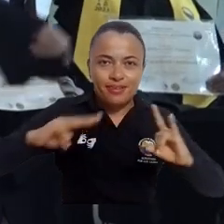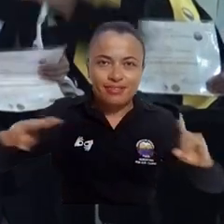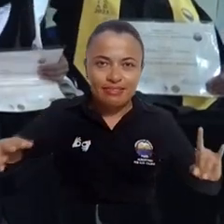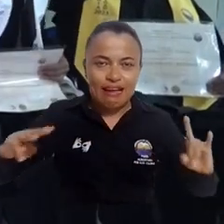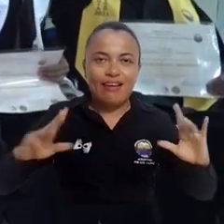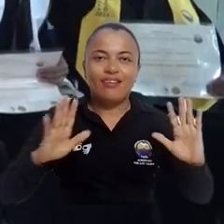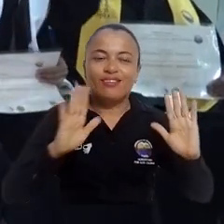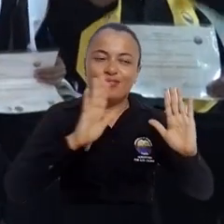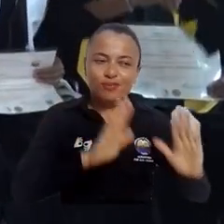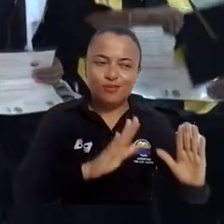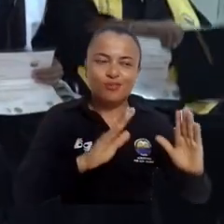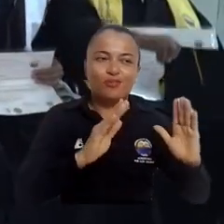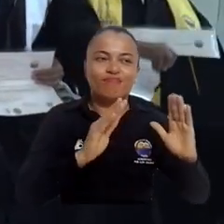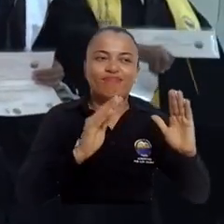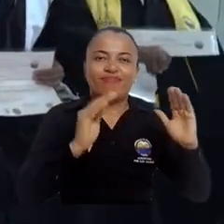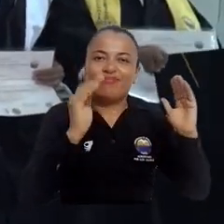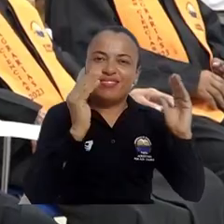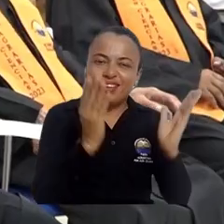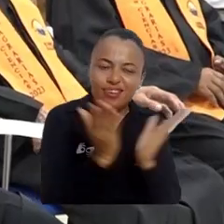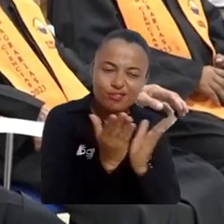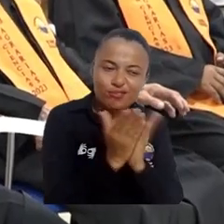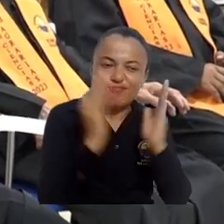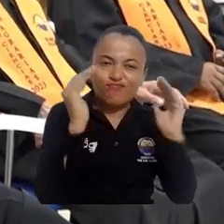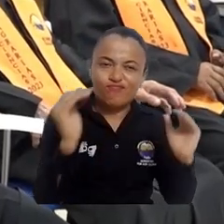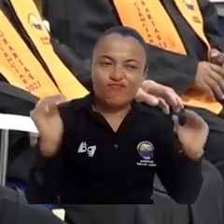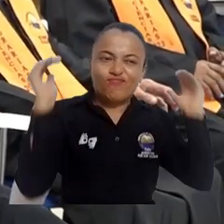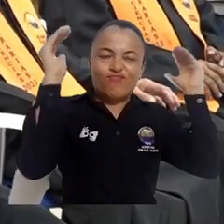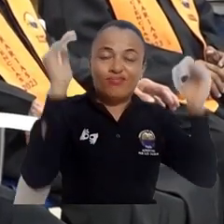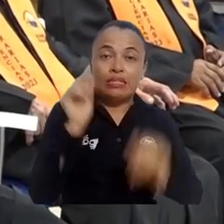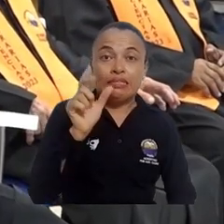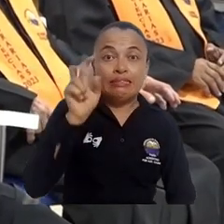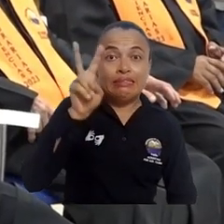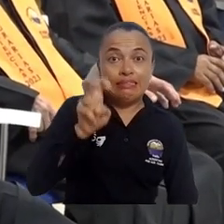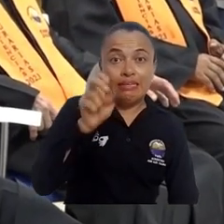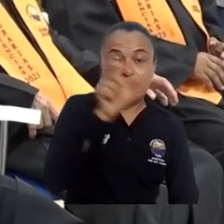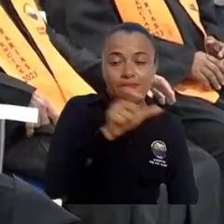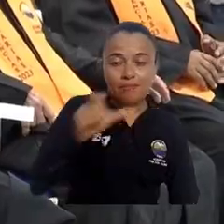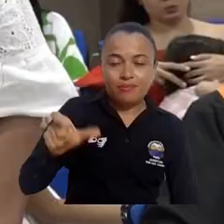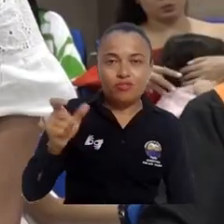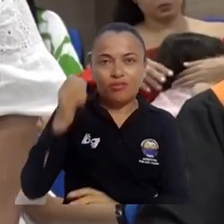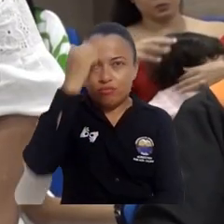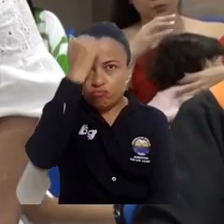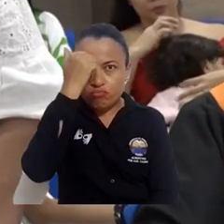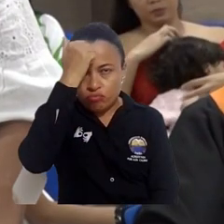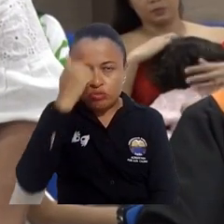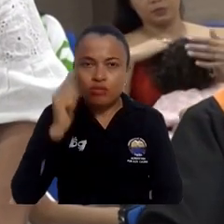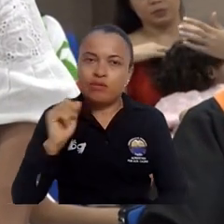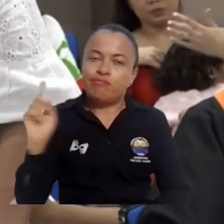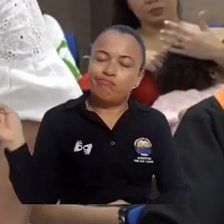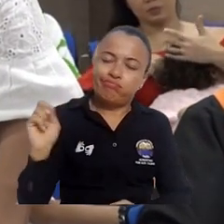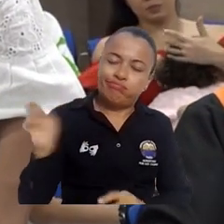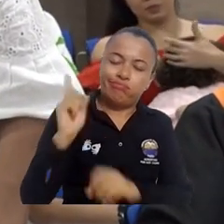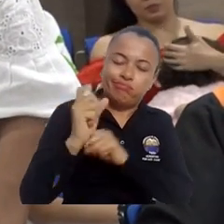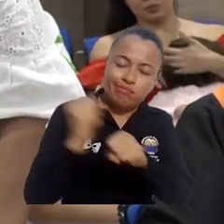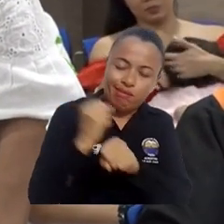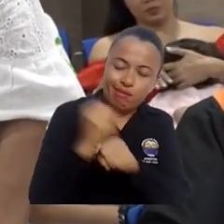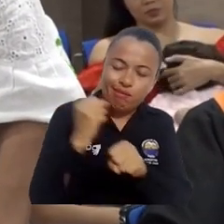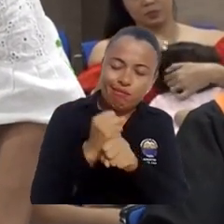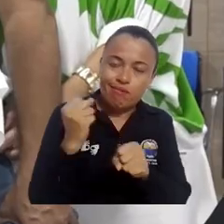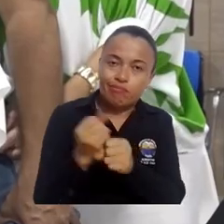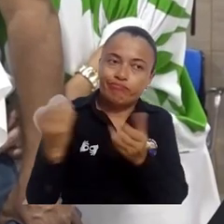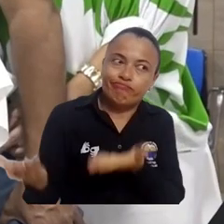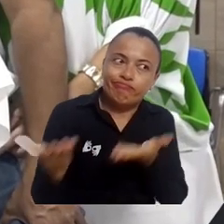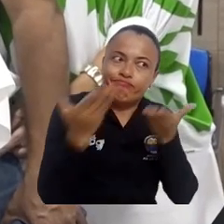La Universidad del Magdalena, esa casa de estudios superiores a la que 7 docentes le han servido por varias décadas, le retribuyó